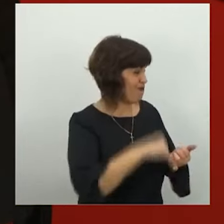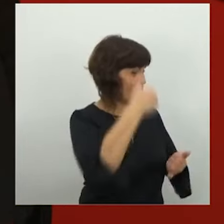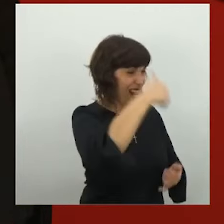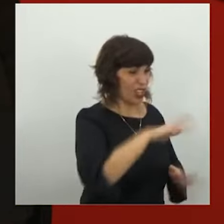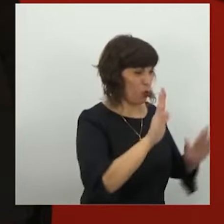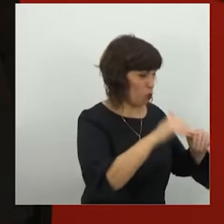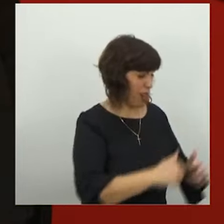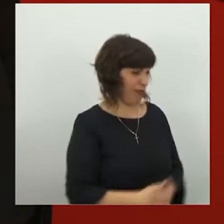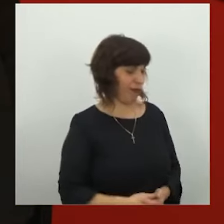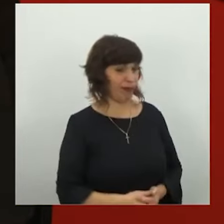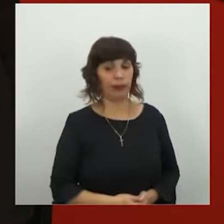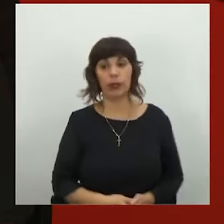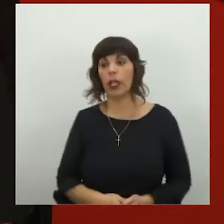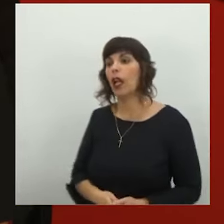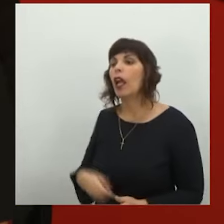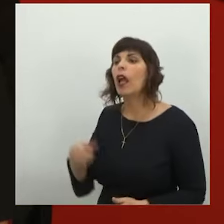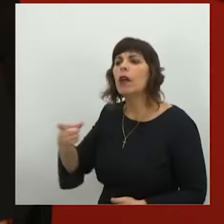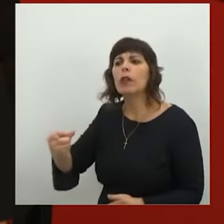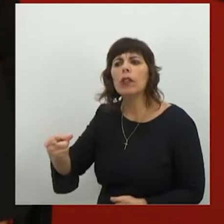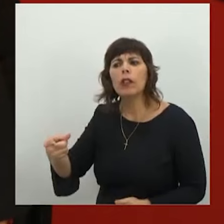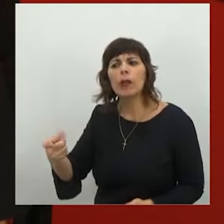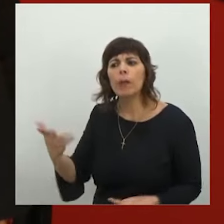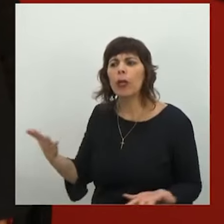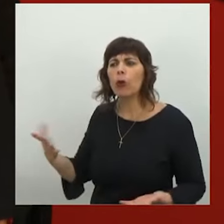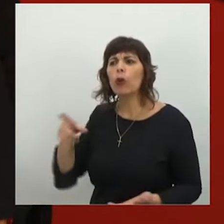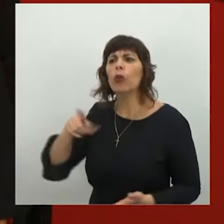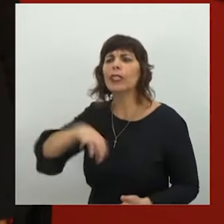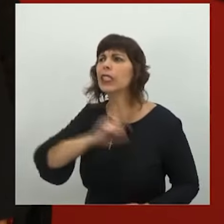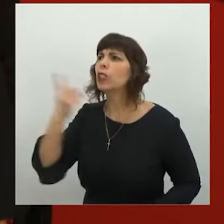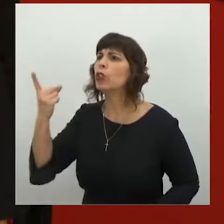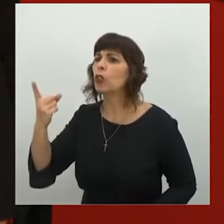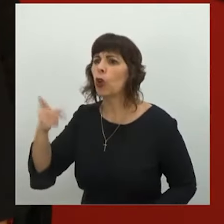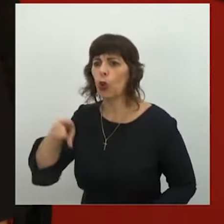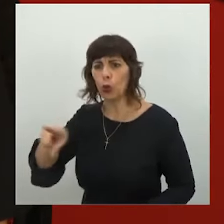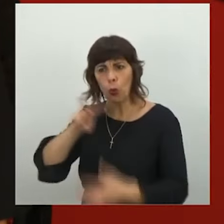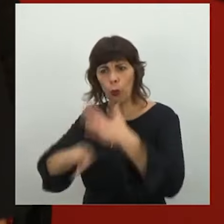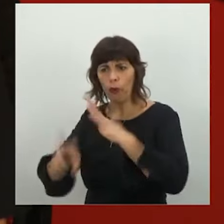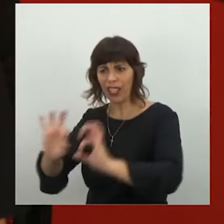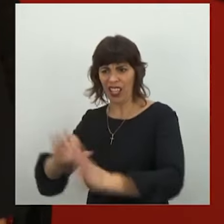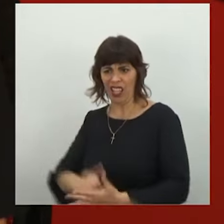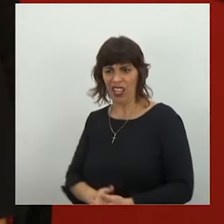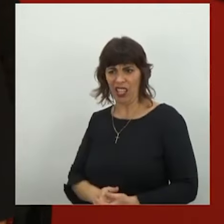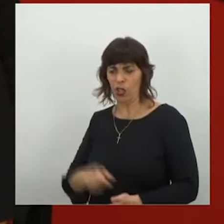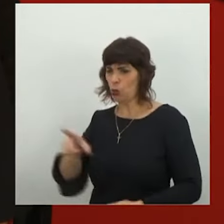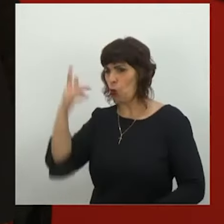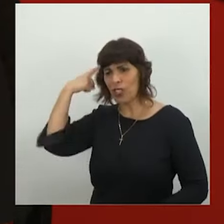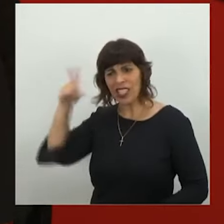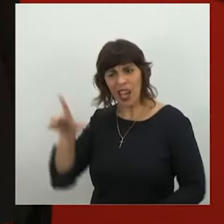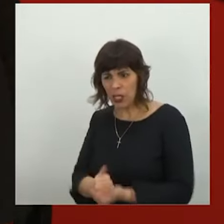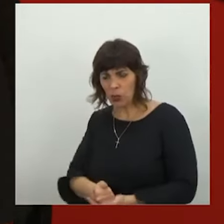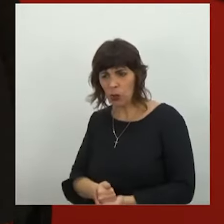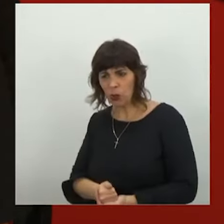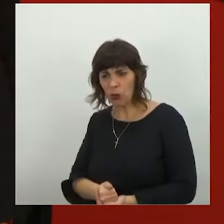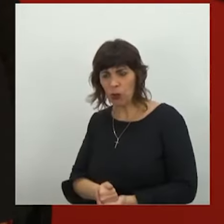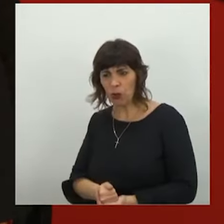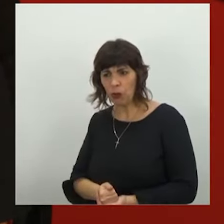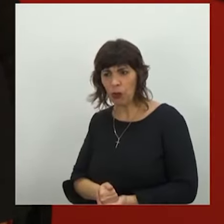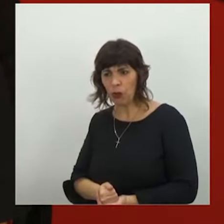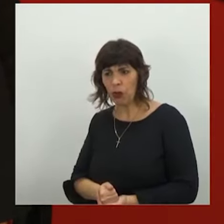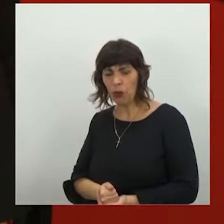Biblia que ella de repente dice que dejó el